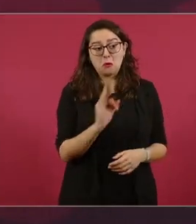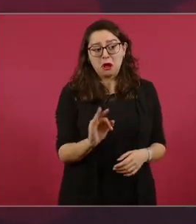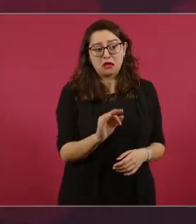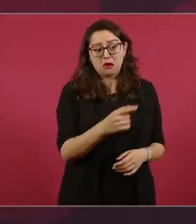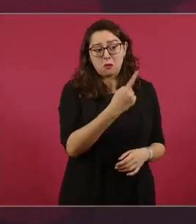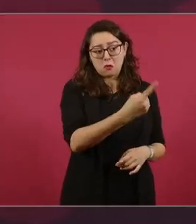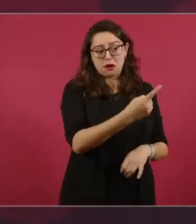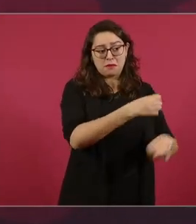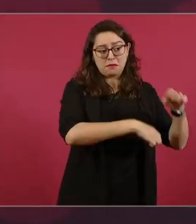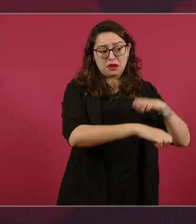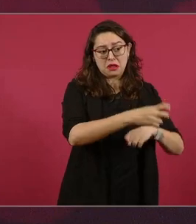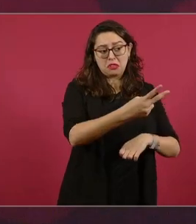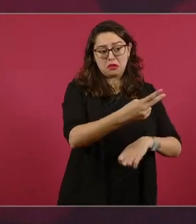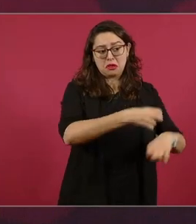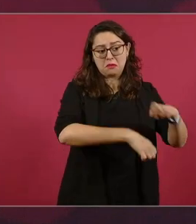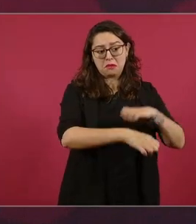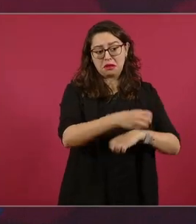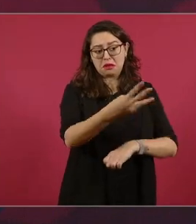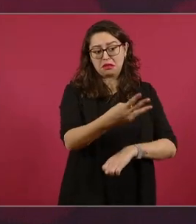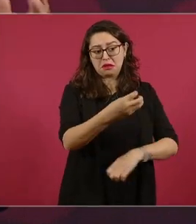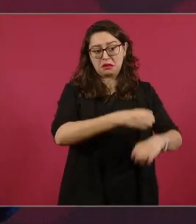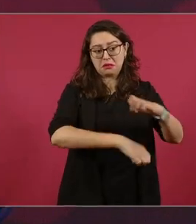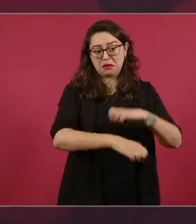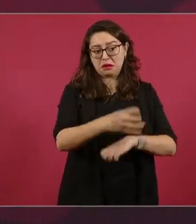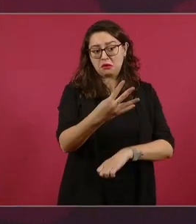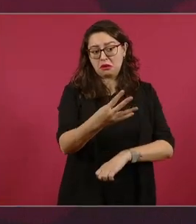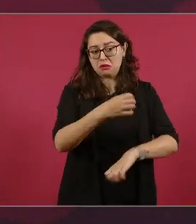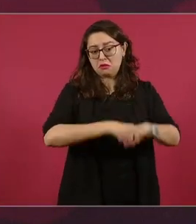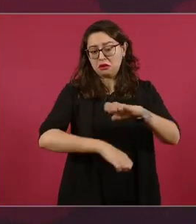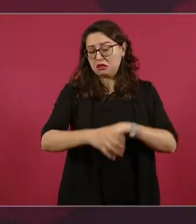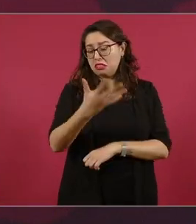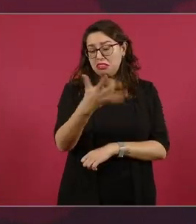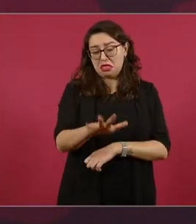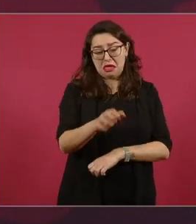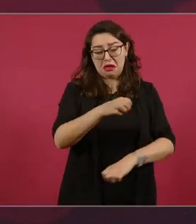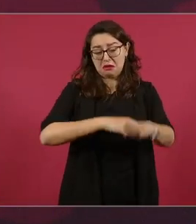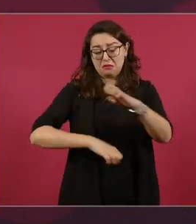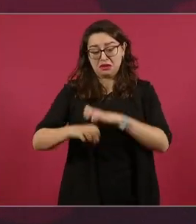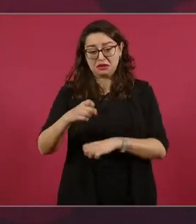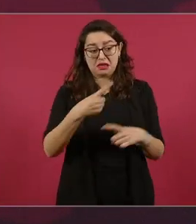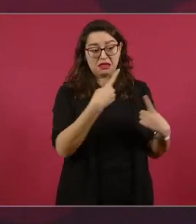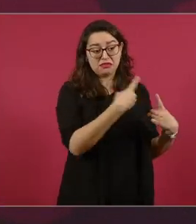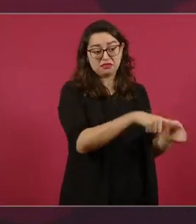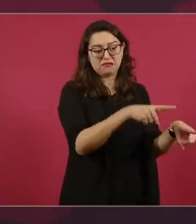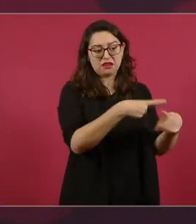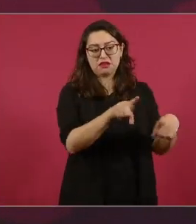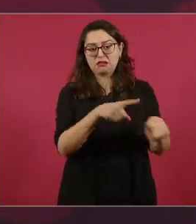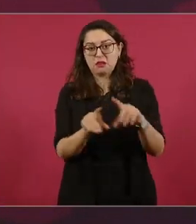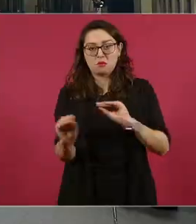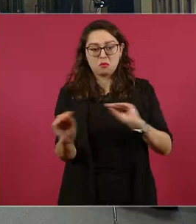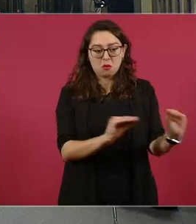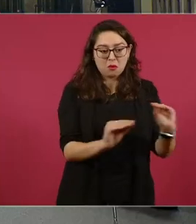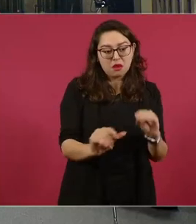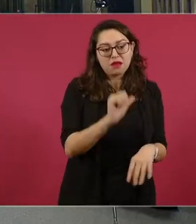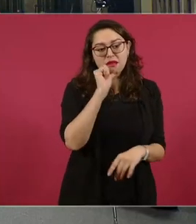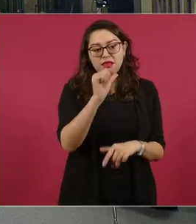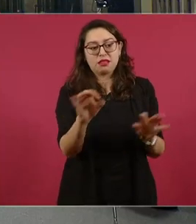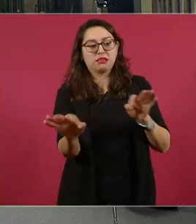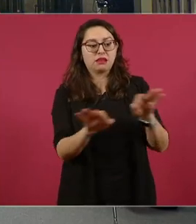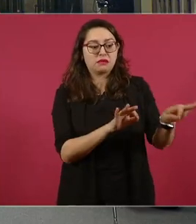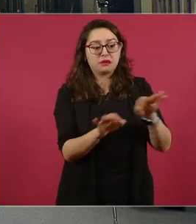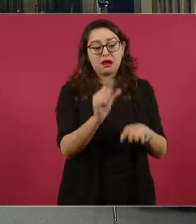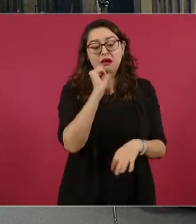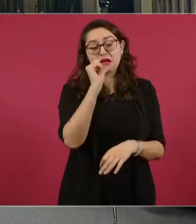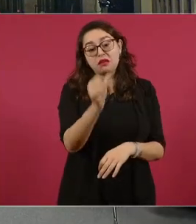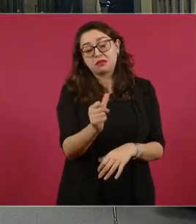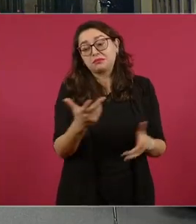empresas como las factureras, o sea, fantasmas. Y en